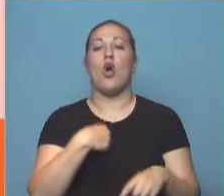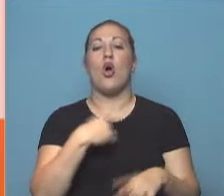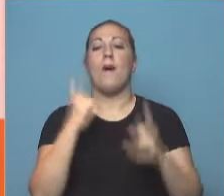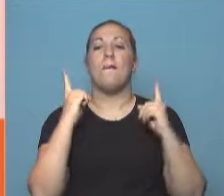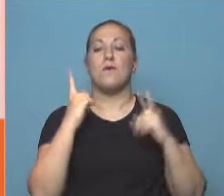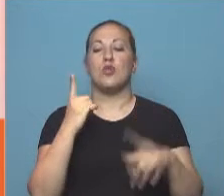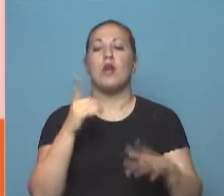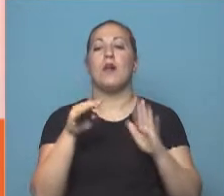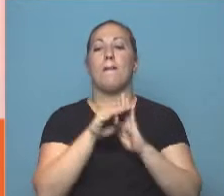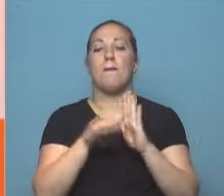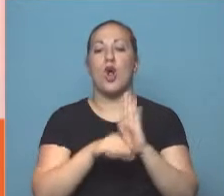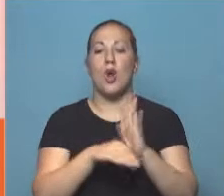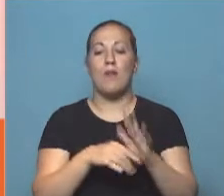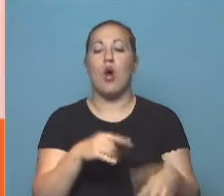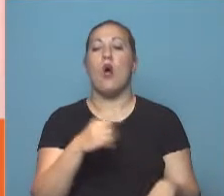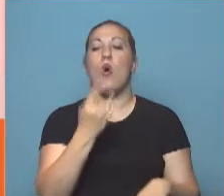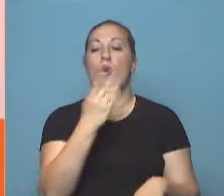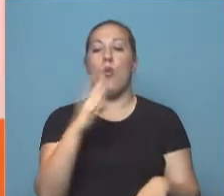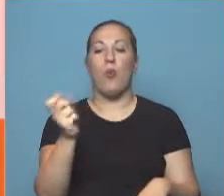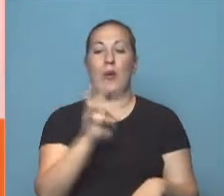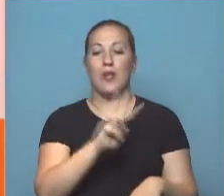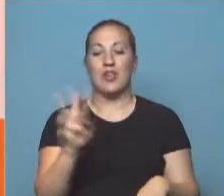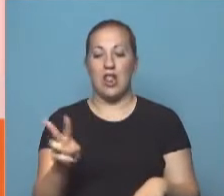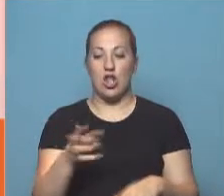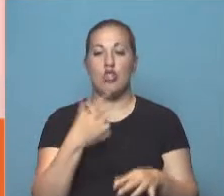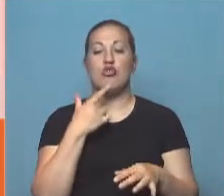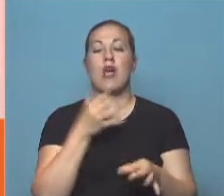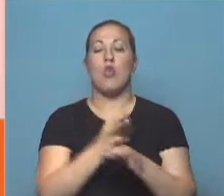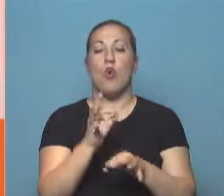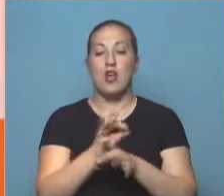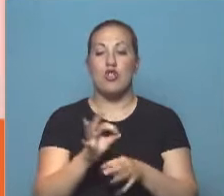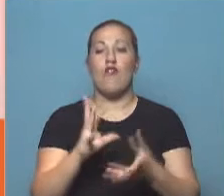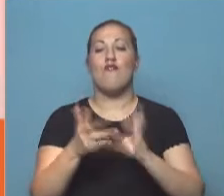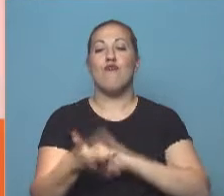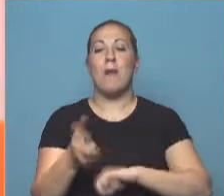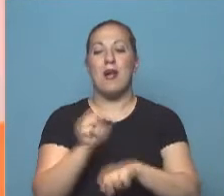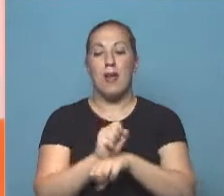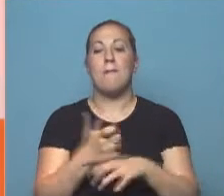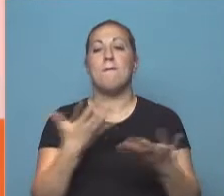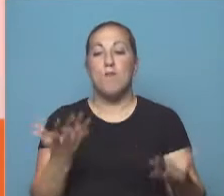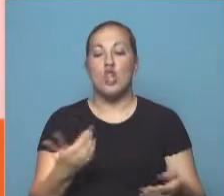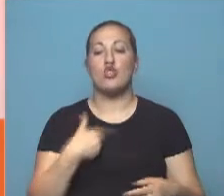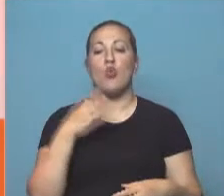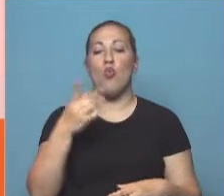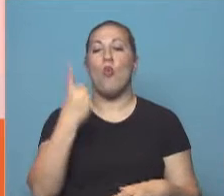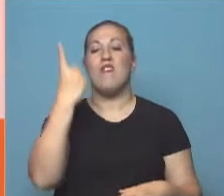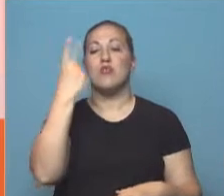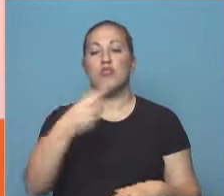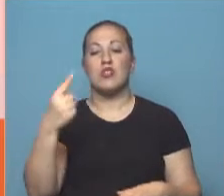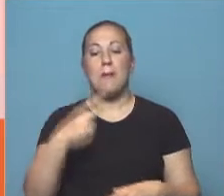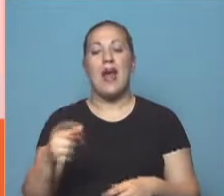de un programa que es UBA 22, sí, que es educación en contexto de encierro, y por eso voy una vez por semana a dar clases a la cárcel de